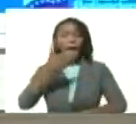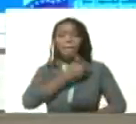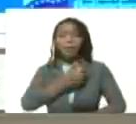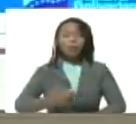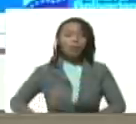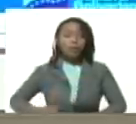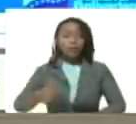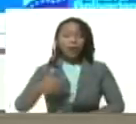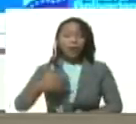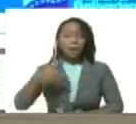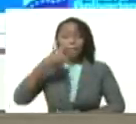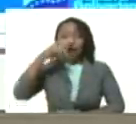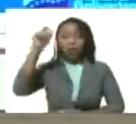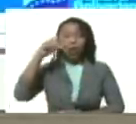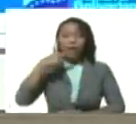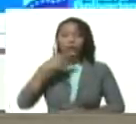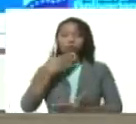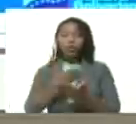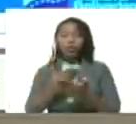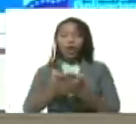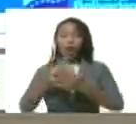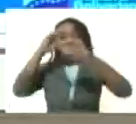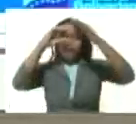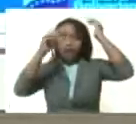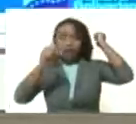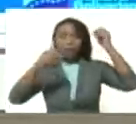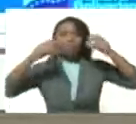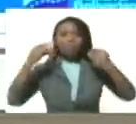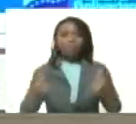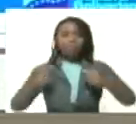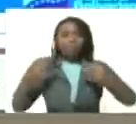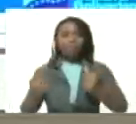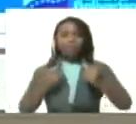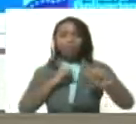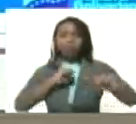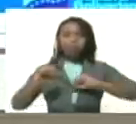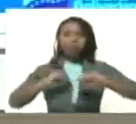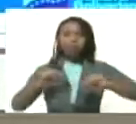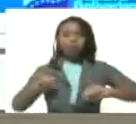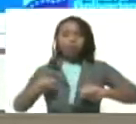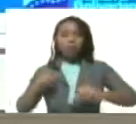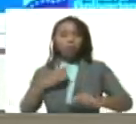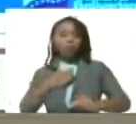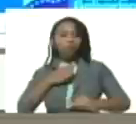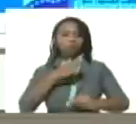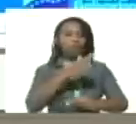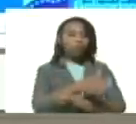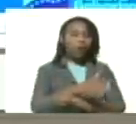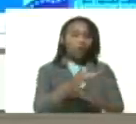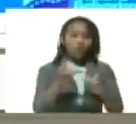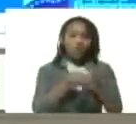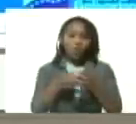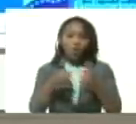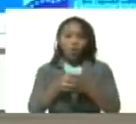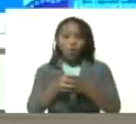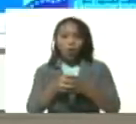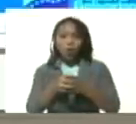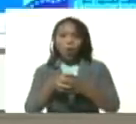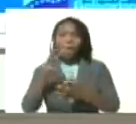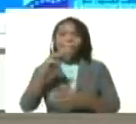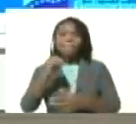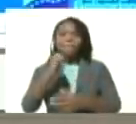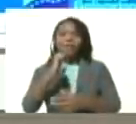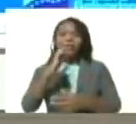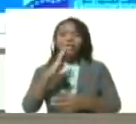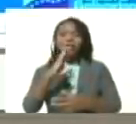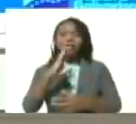ha solicitado al canciller Félix Plasencia activarse, dirigirse a la alta comisionada Michelle Bachelet,